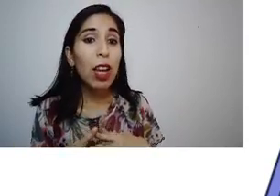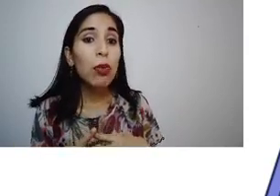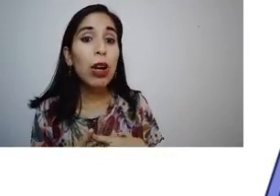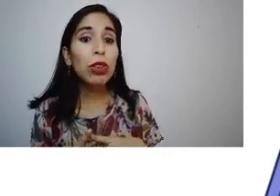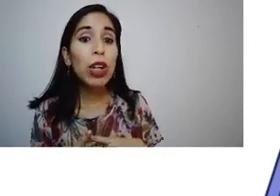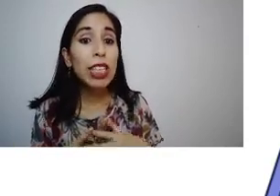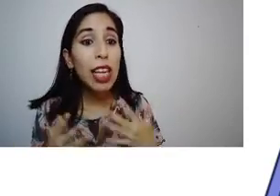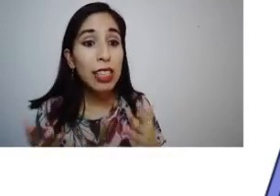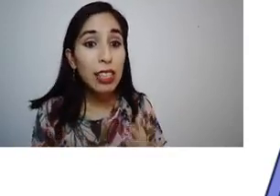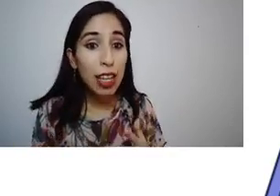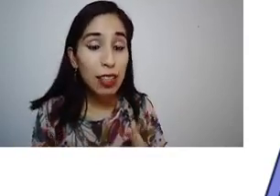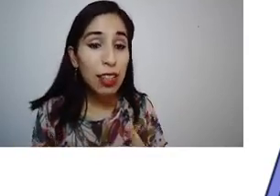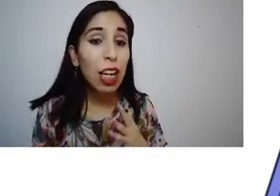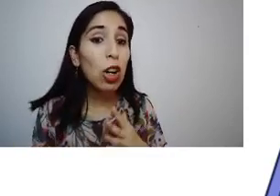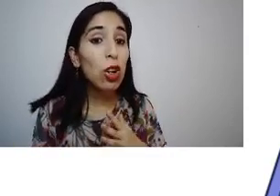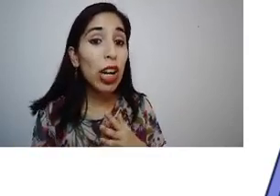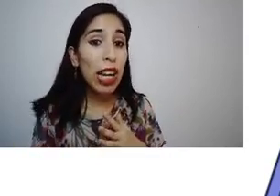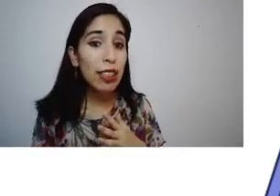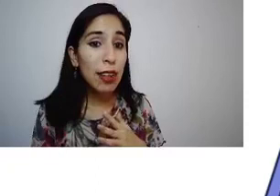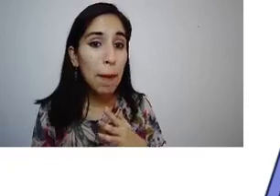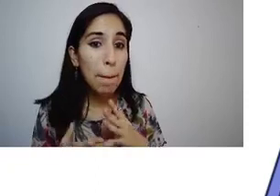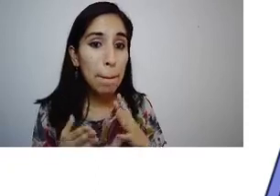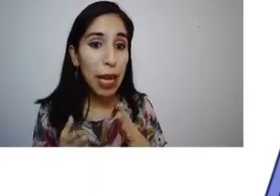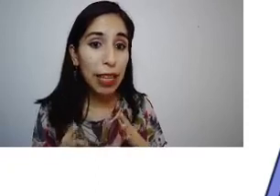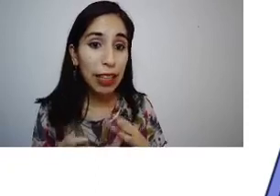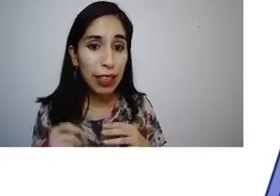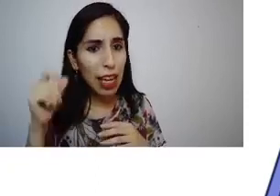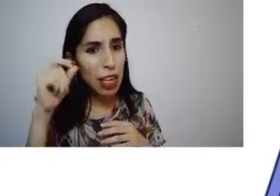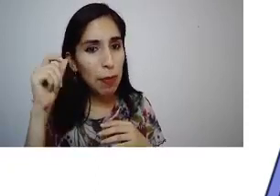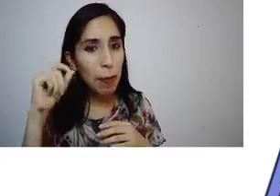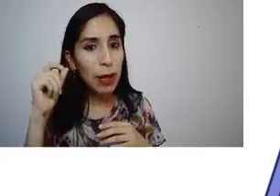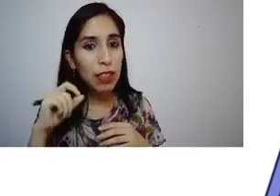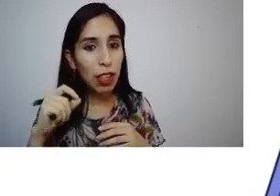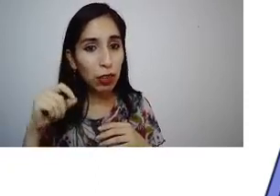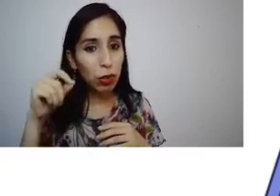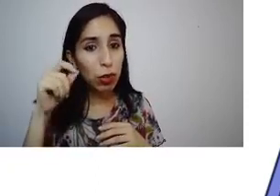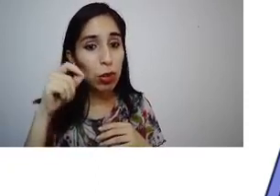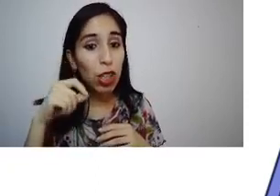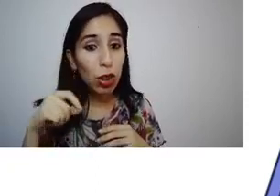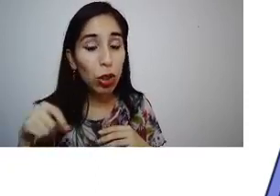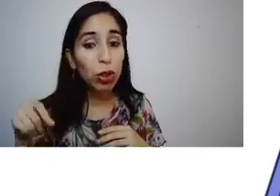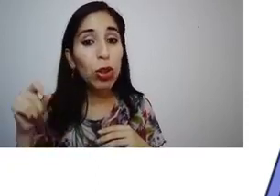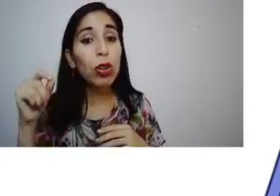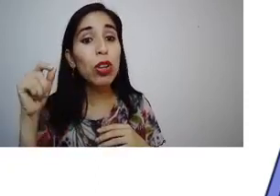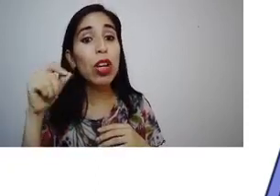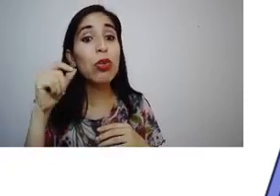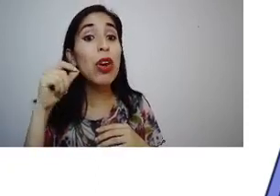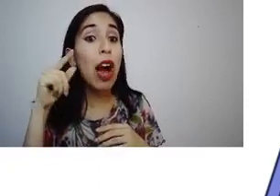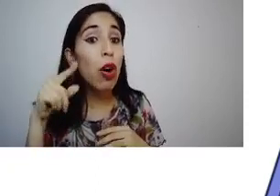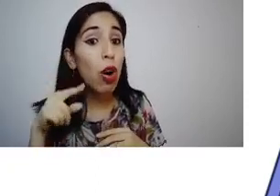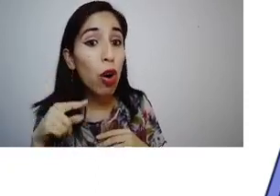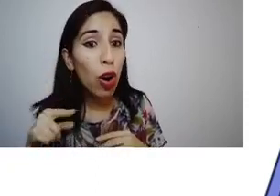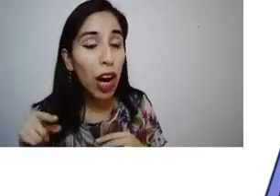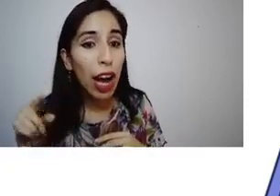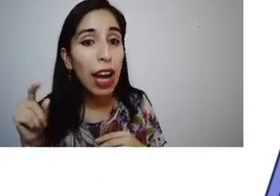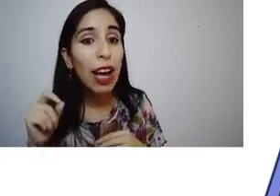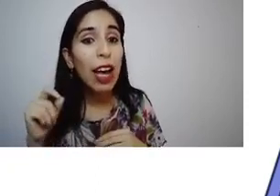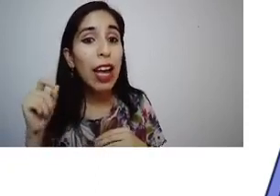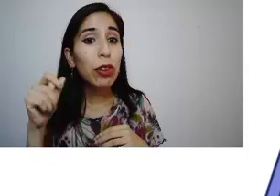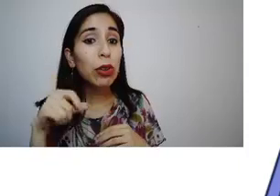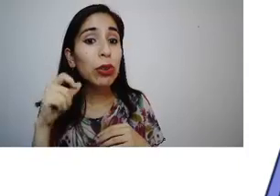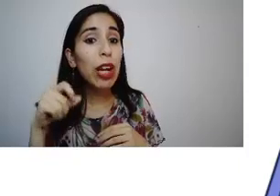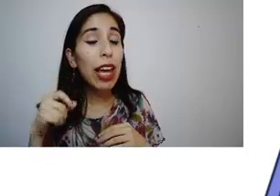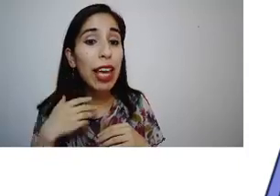cuando es excel de colores verde y ahí le va a aparecer un icono en una hoja